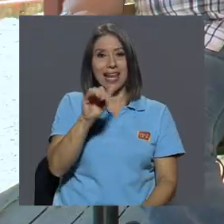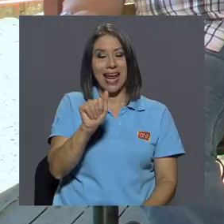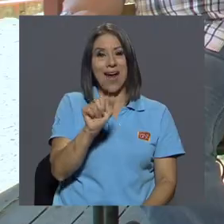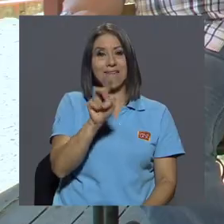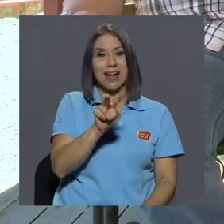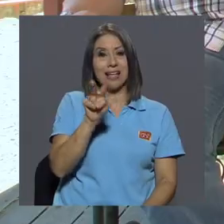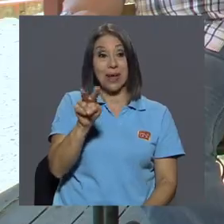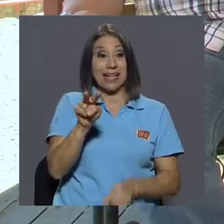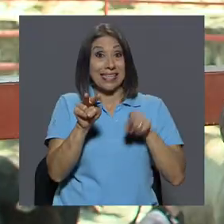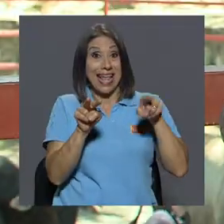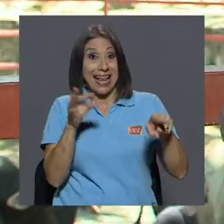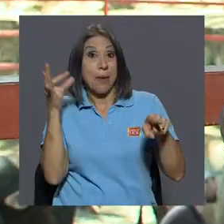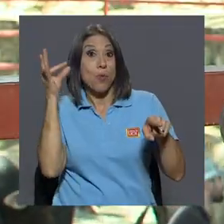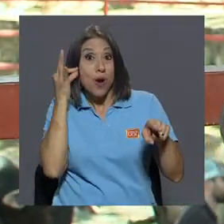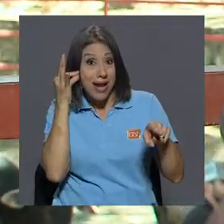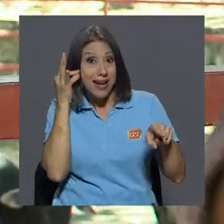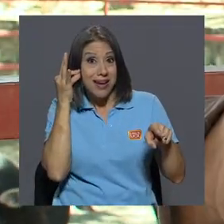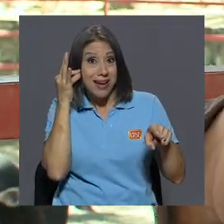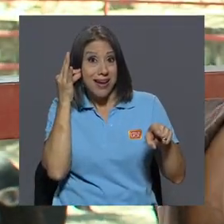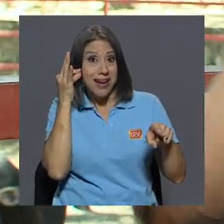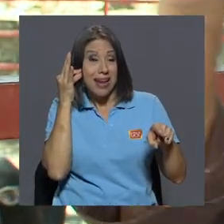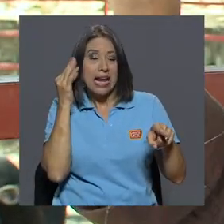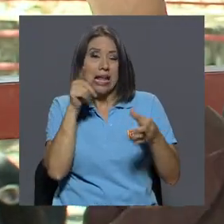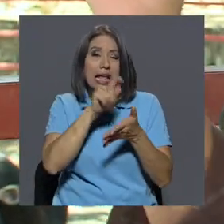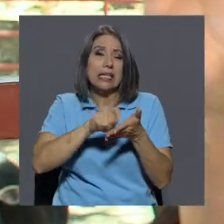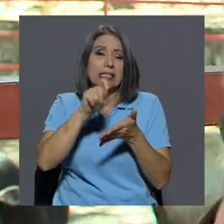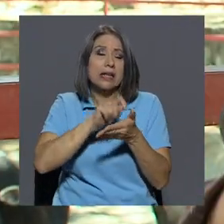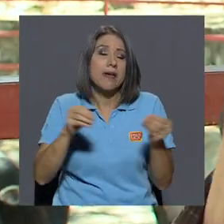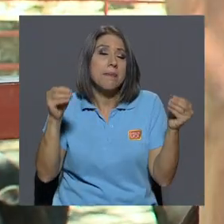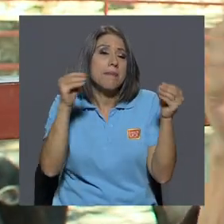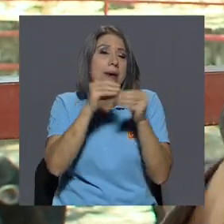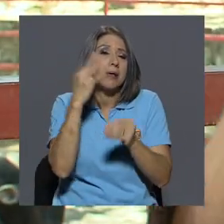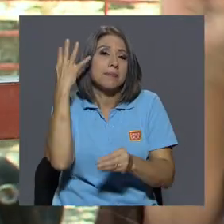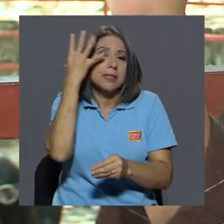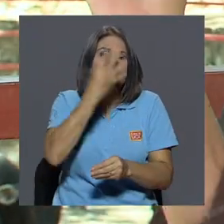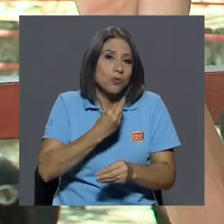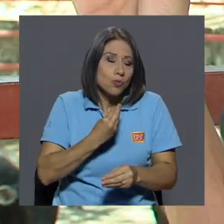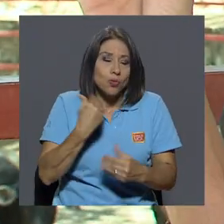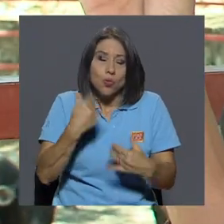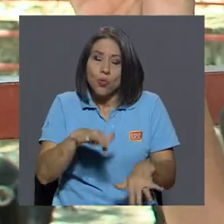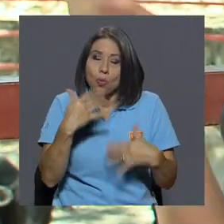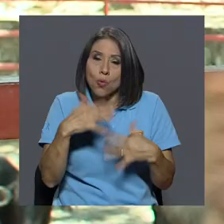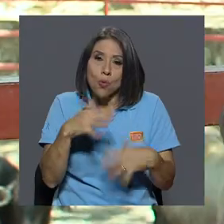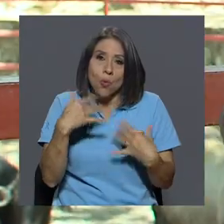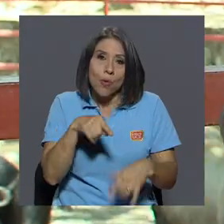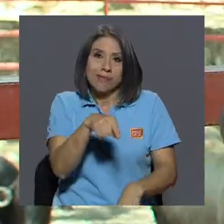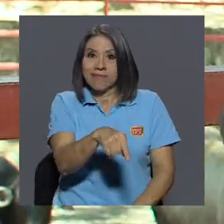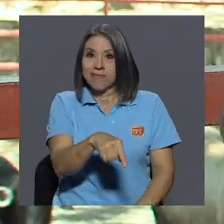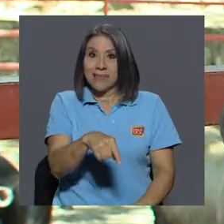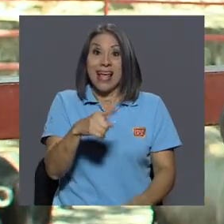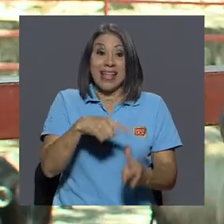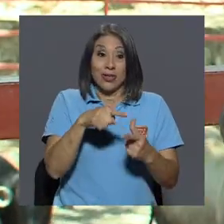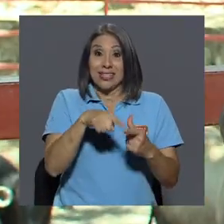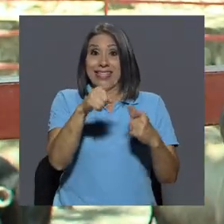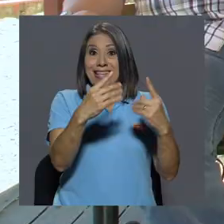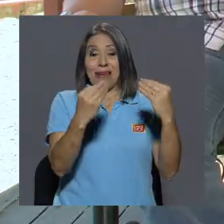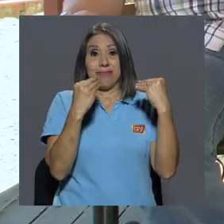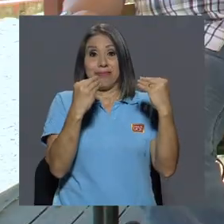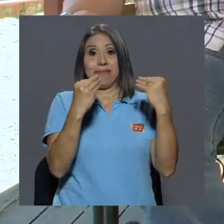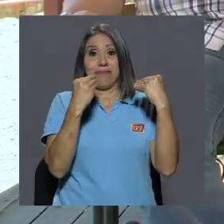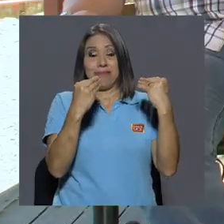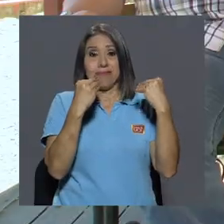es la mujer que yo he visto que escribe más, escribe más precioso. Entonces ella nos daba